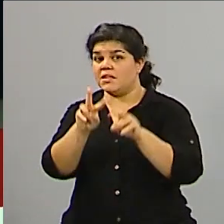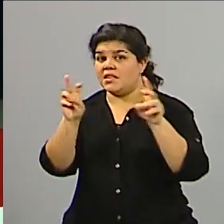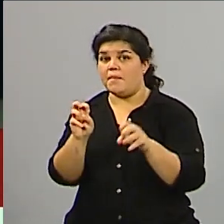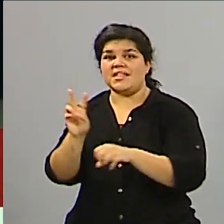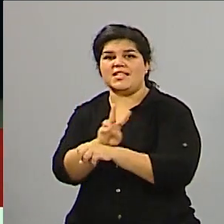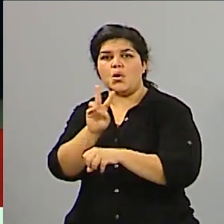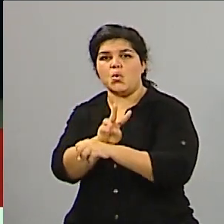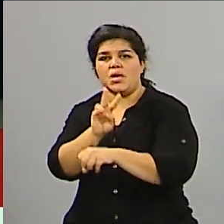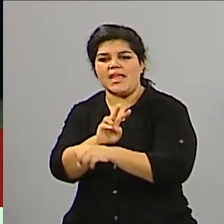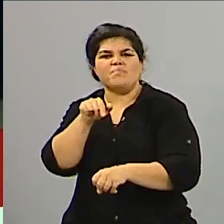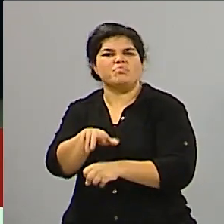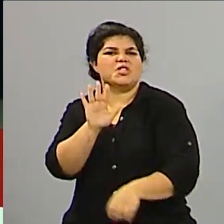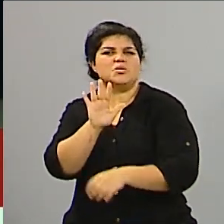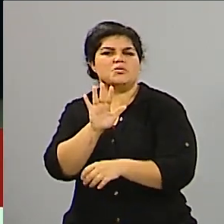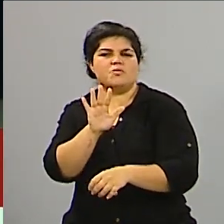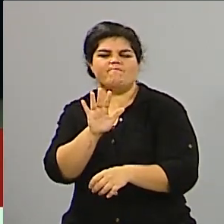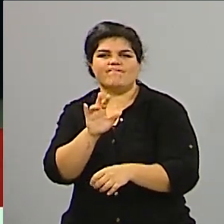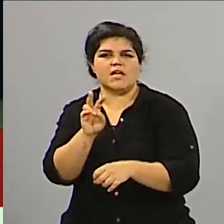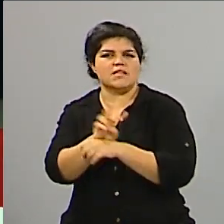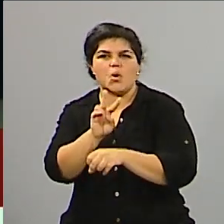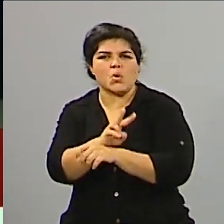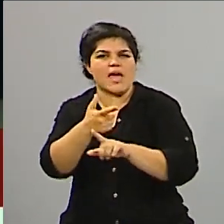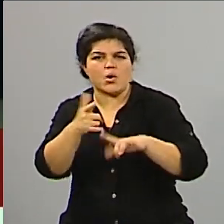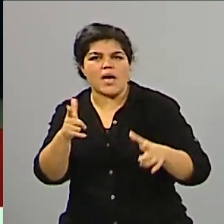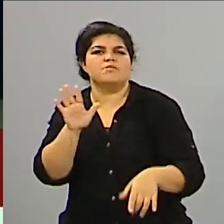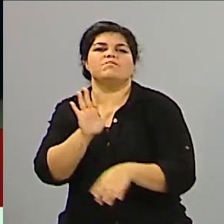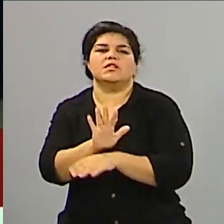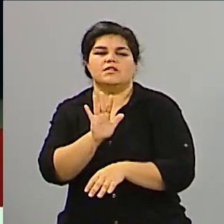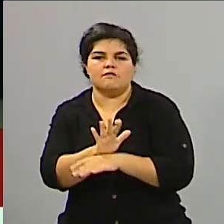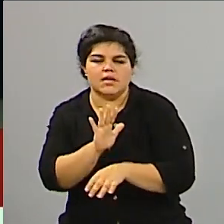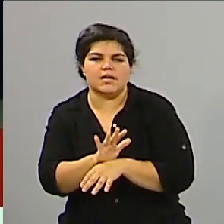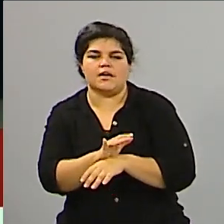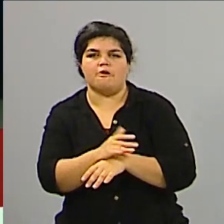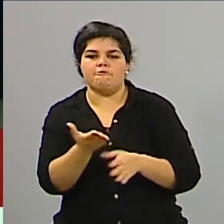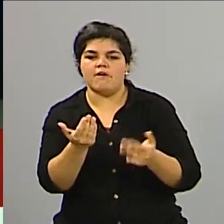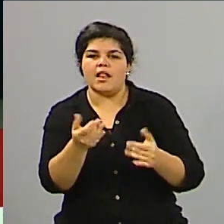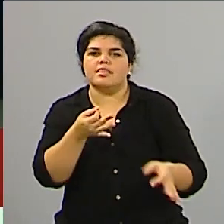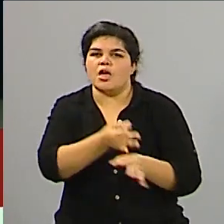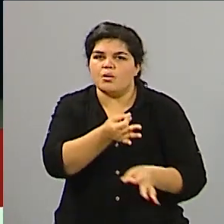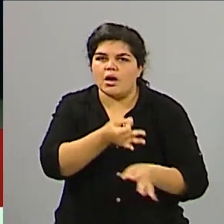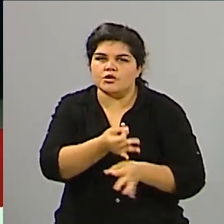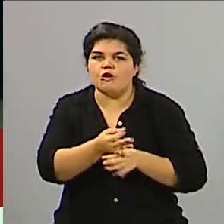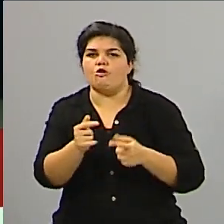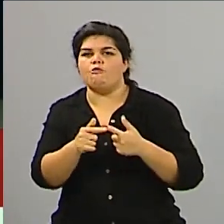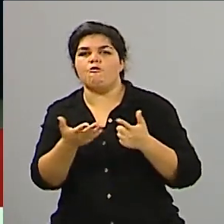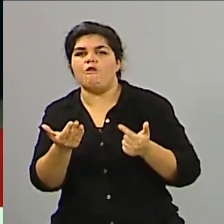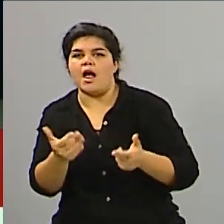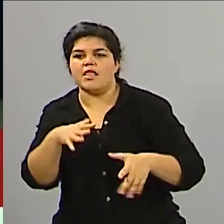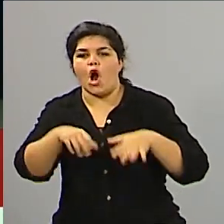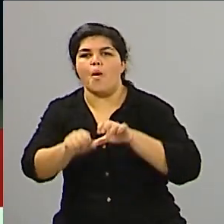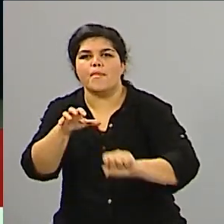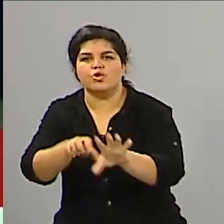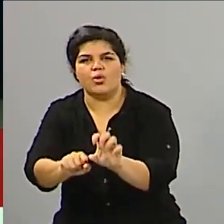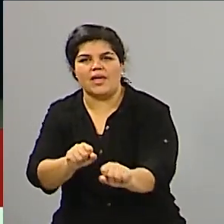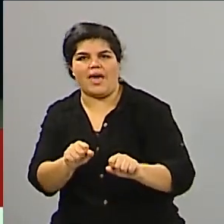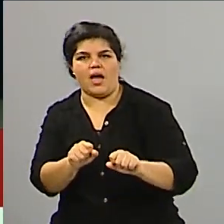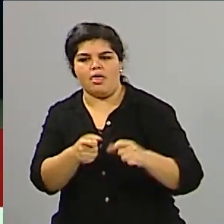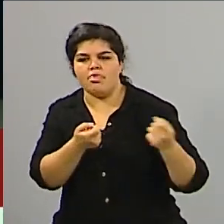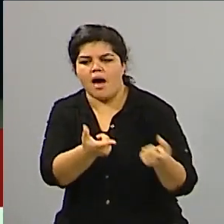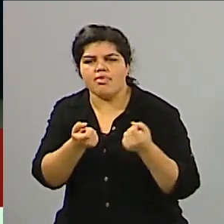para poder comprarse su casa, para comprarse su auto, cuestiones que sus abuelos vinieron acá con ese propósito, este país de